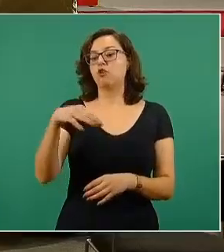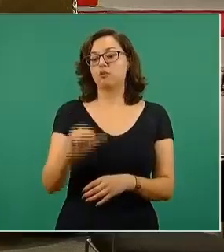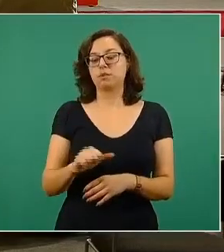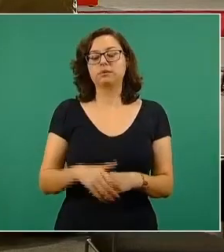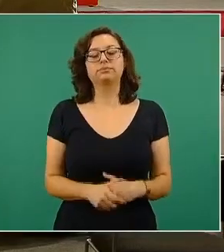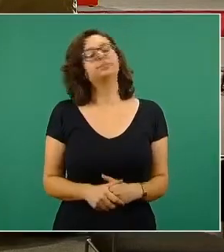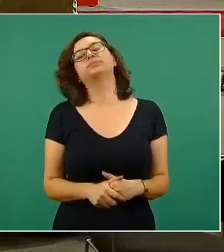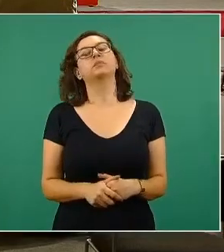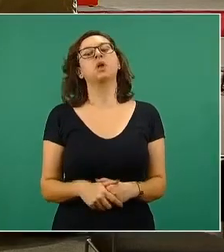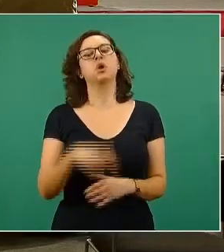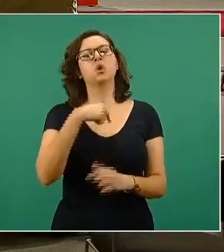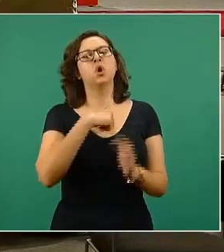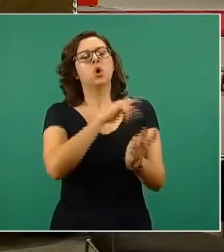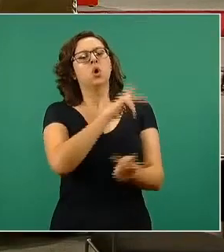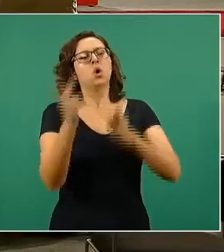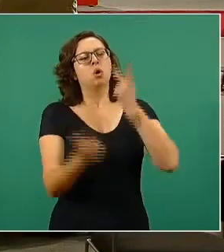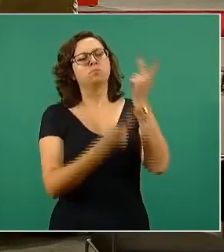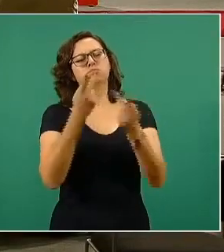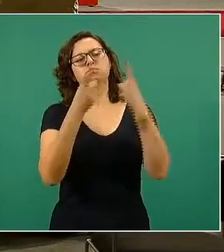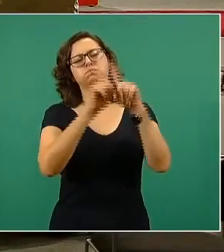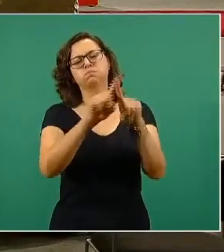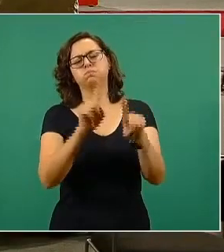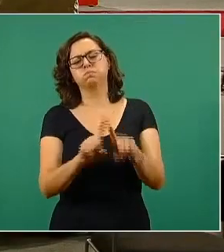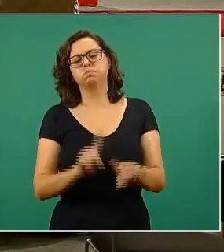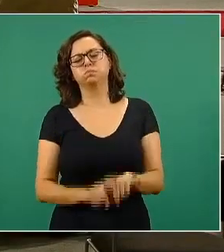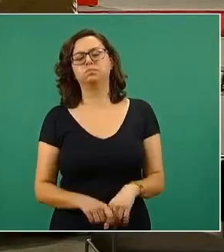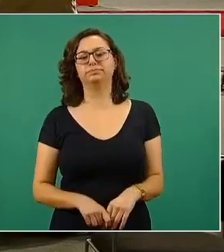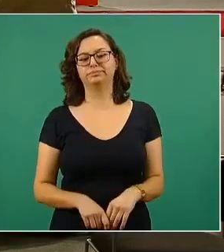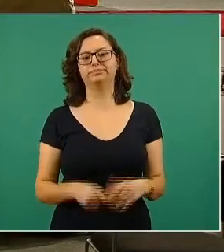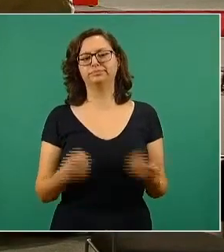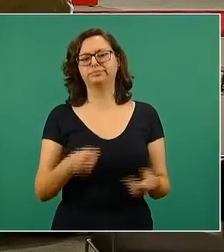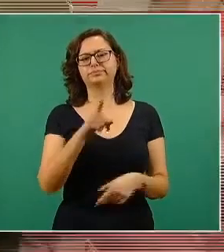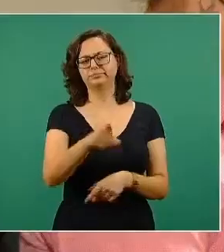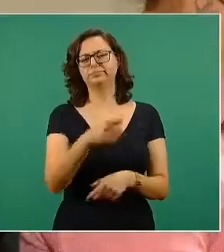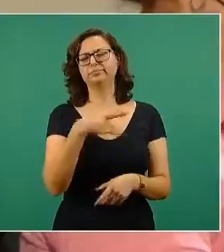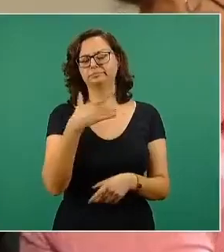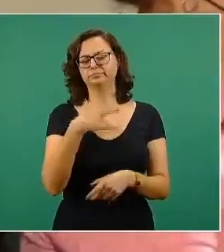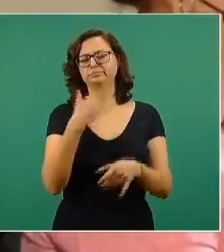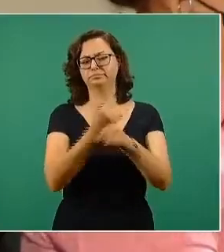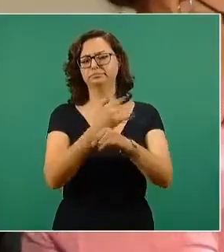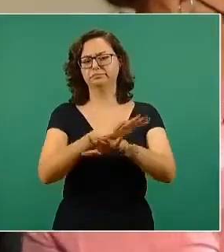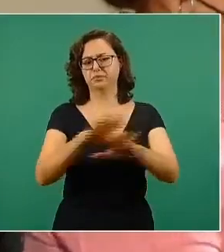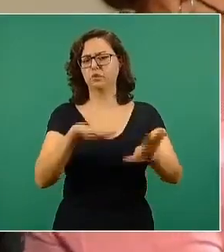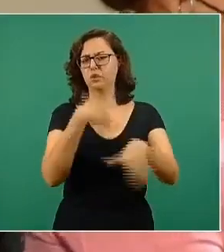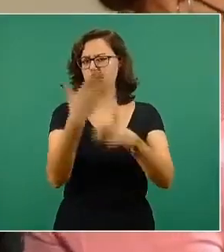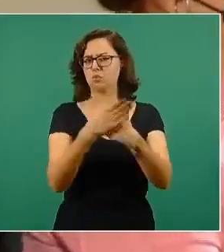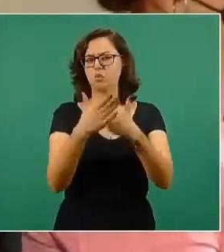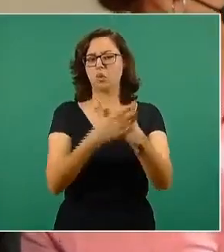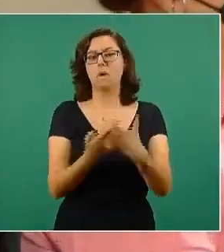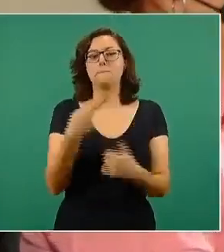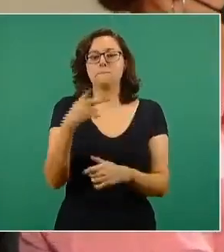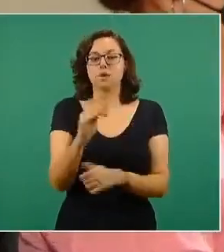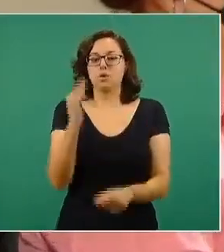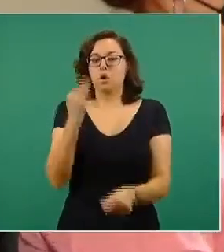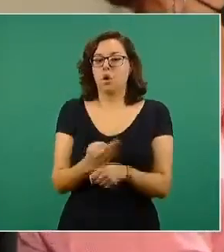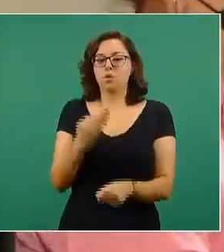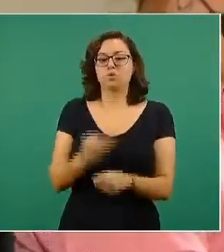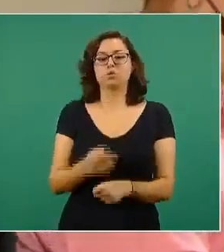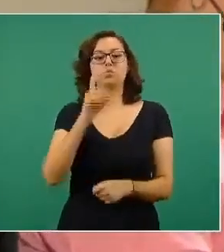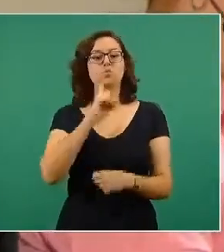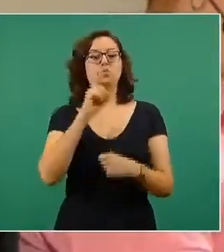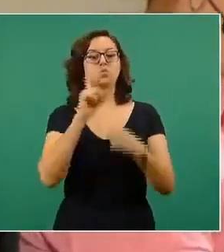embarazadas. Comentó que va a traer ya los datos, las cifras, pero no sé si puede dar un estimado de cuántas mujeres embarazadas ya han sido